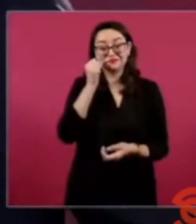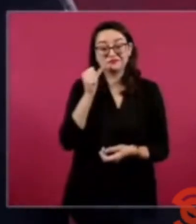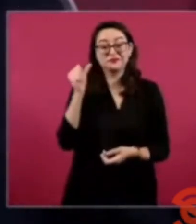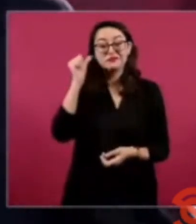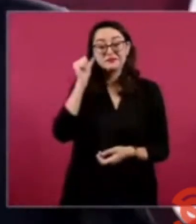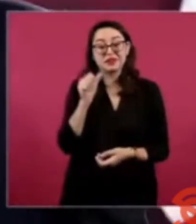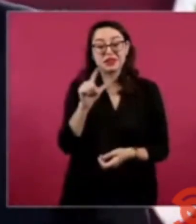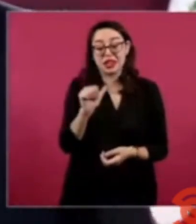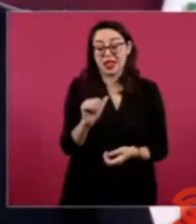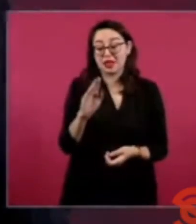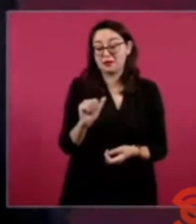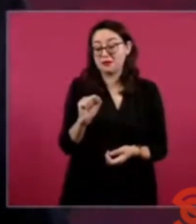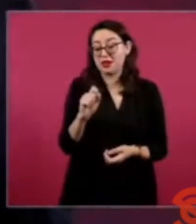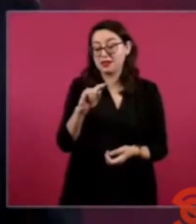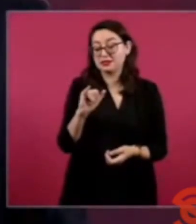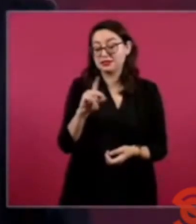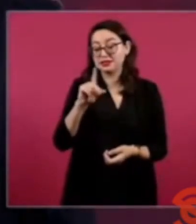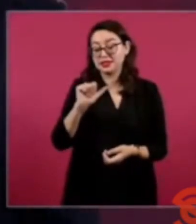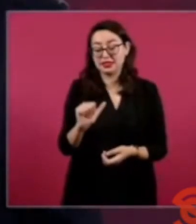Ya